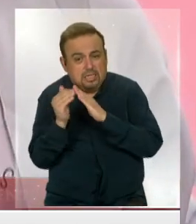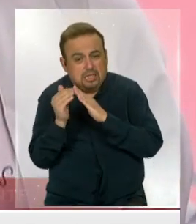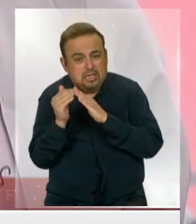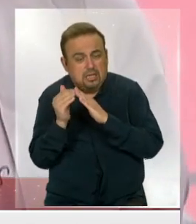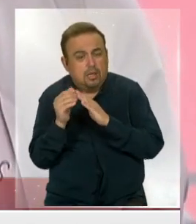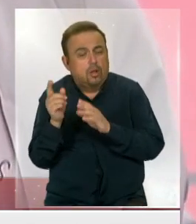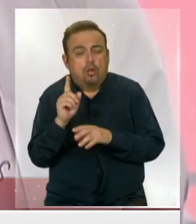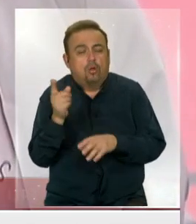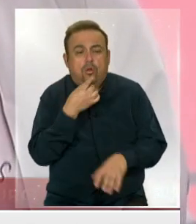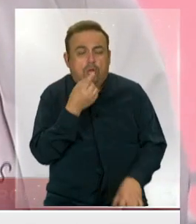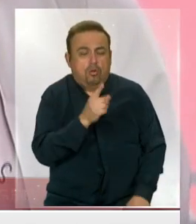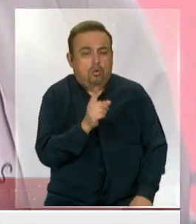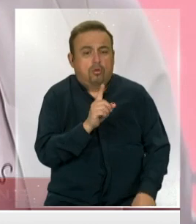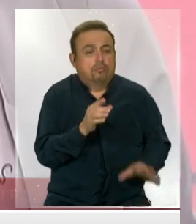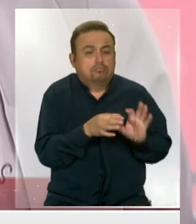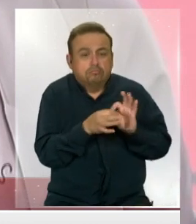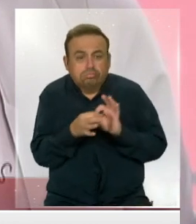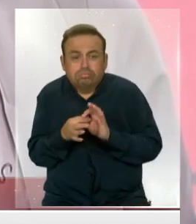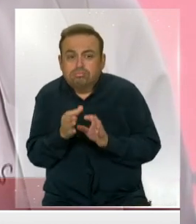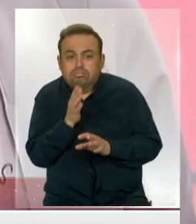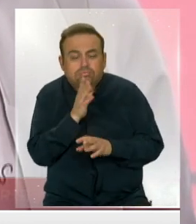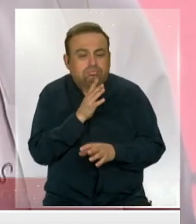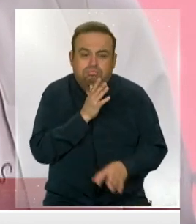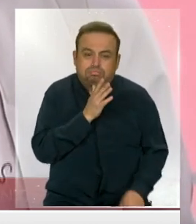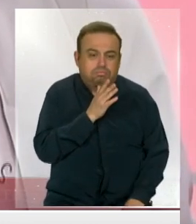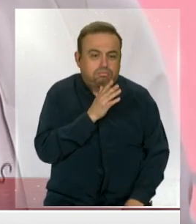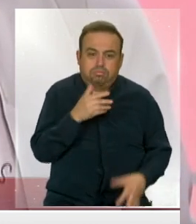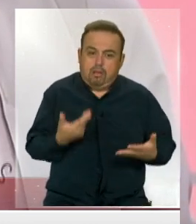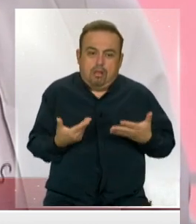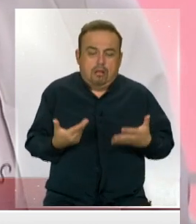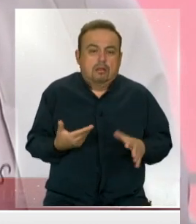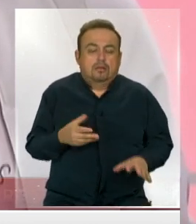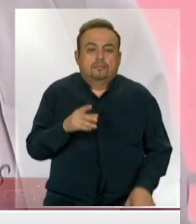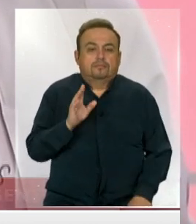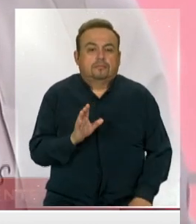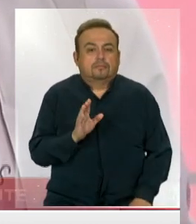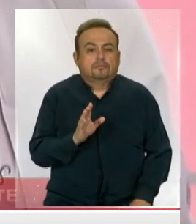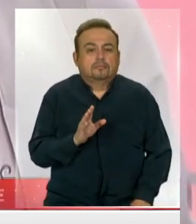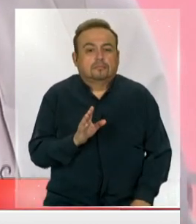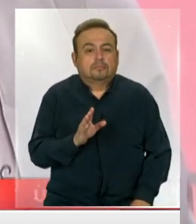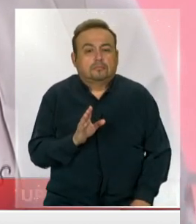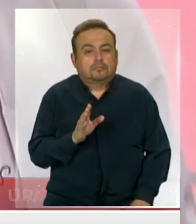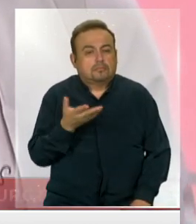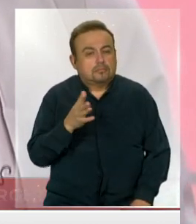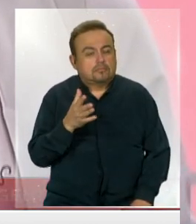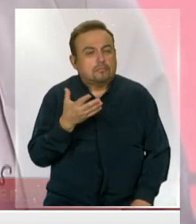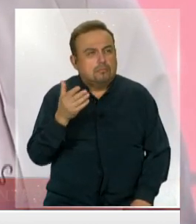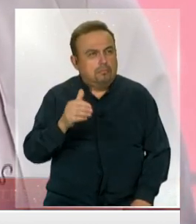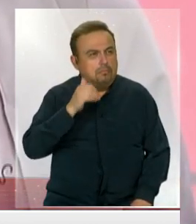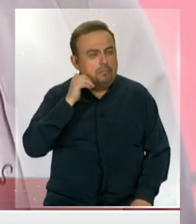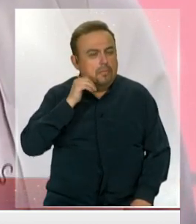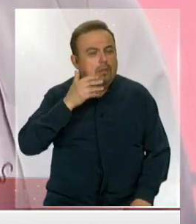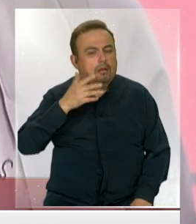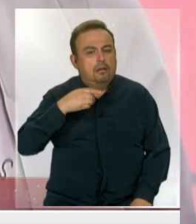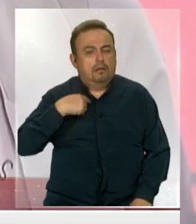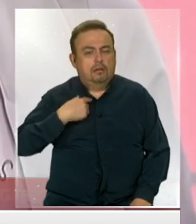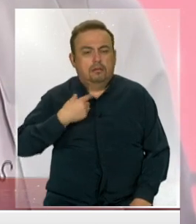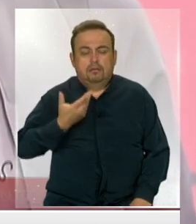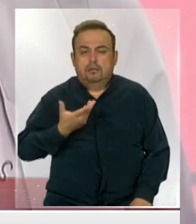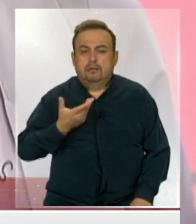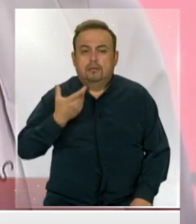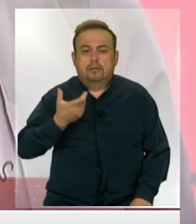No, vuelvo a repetir, el detalle actual. La verdad que yo creo que fue ayer, hice,